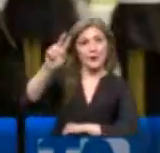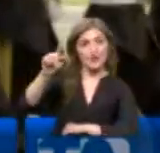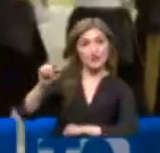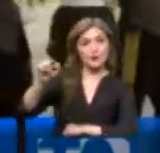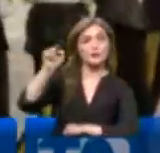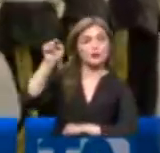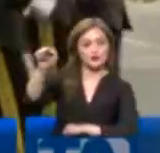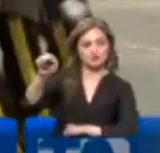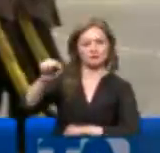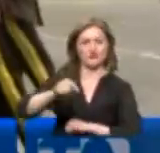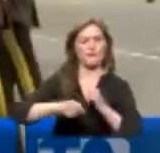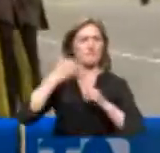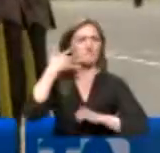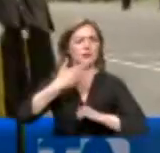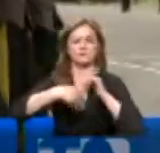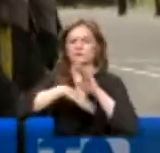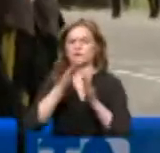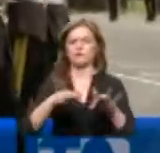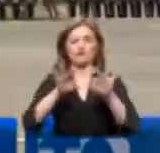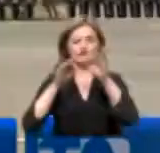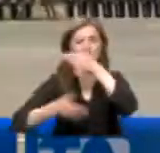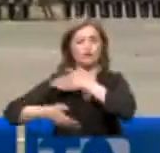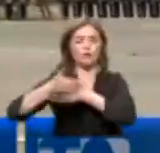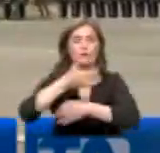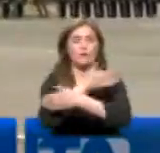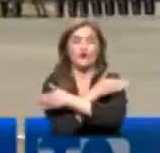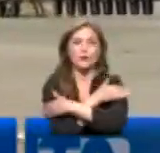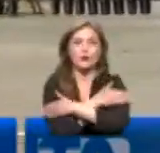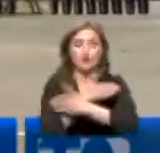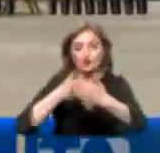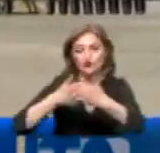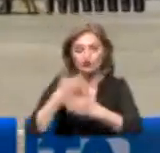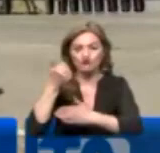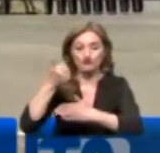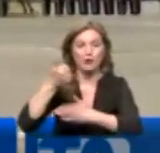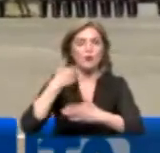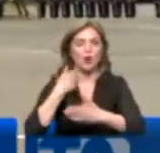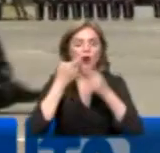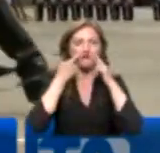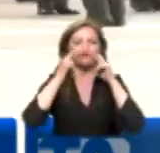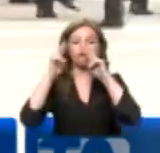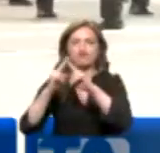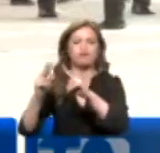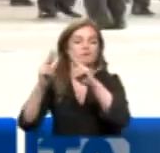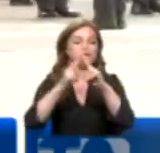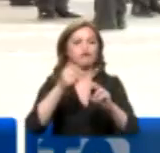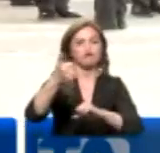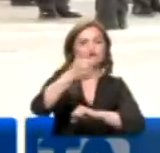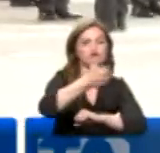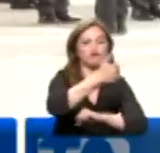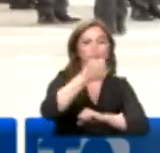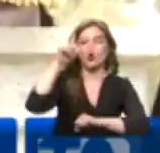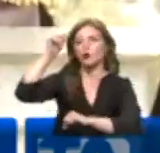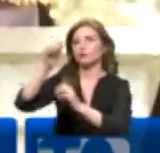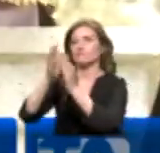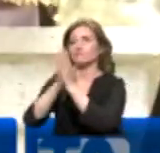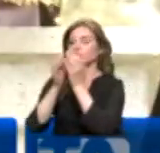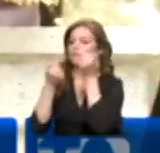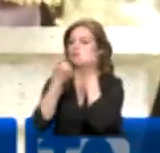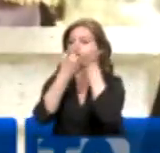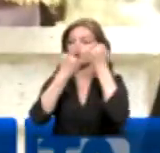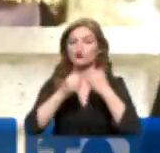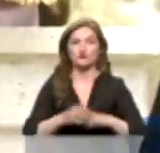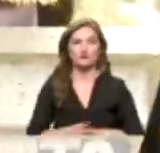fecha histórica, felicitar y comprometer a los nuevos oficiales ascendidos, pidió al gobierno mayor apoyo.